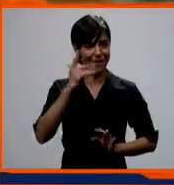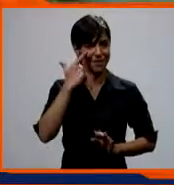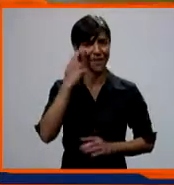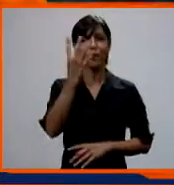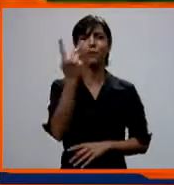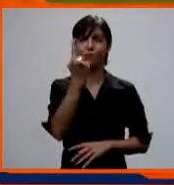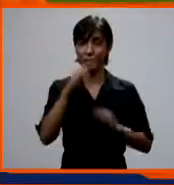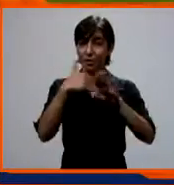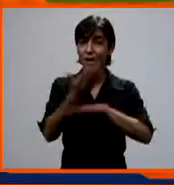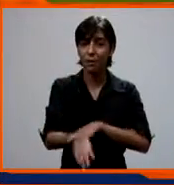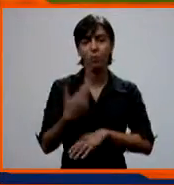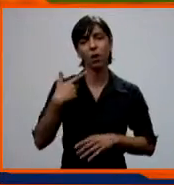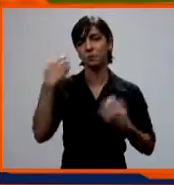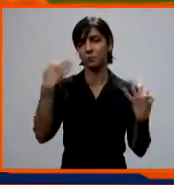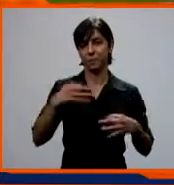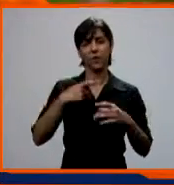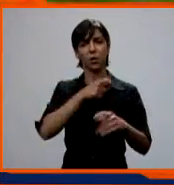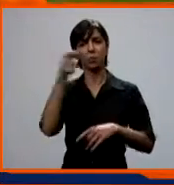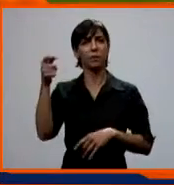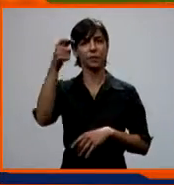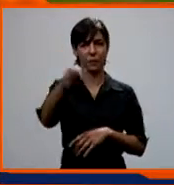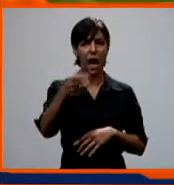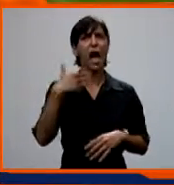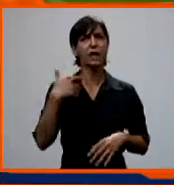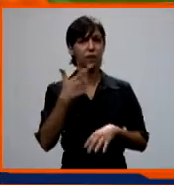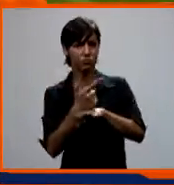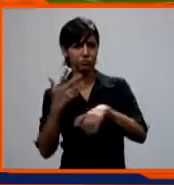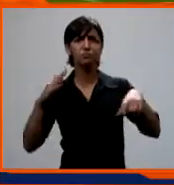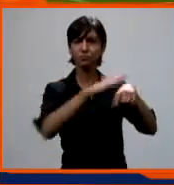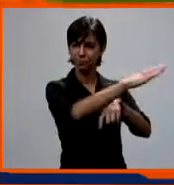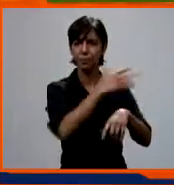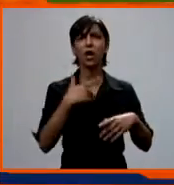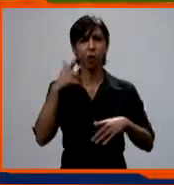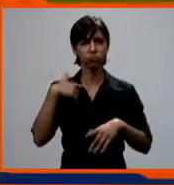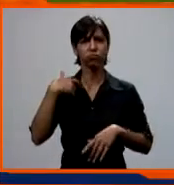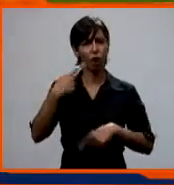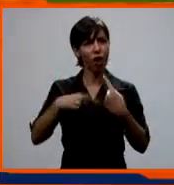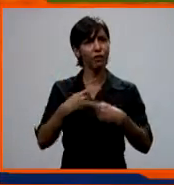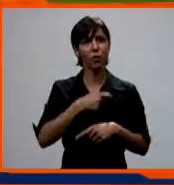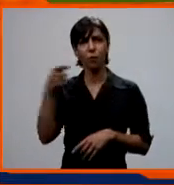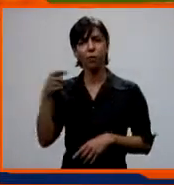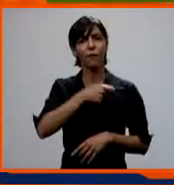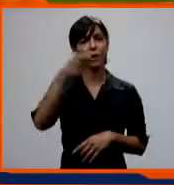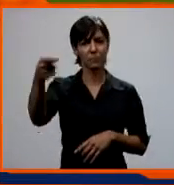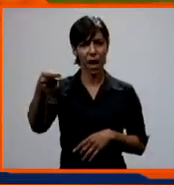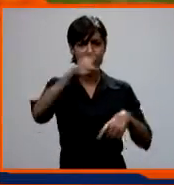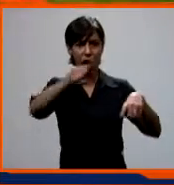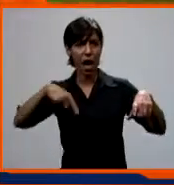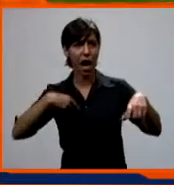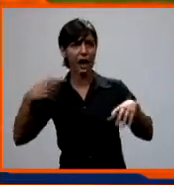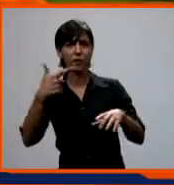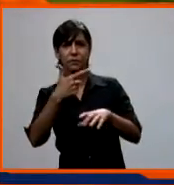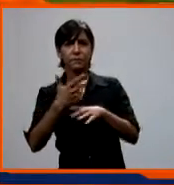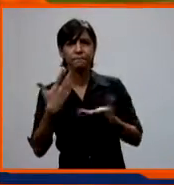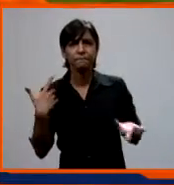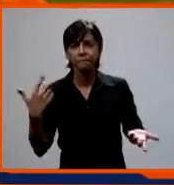de este testazo arriba de Noriega a seguir la jugada. Pelota al área, error garrafal